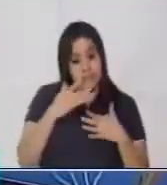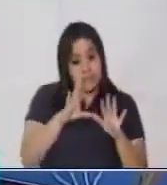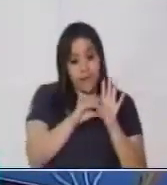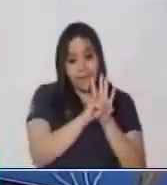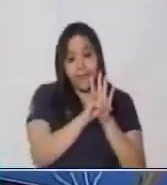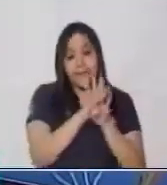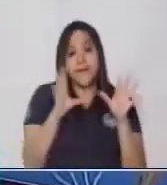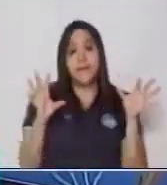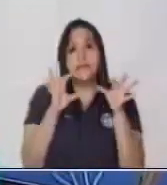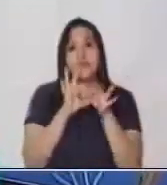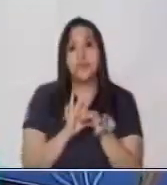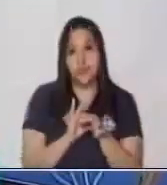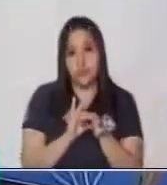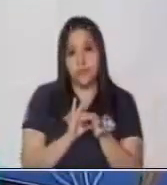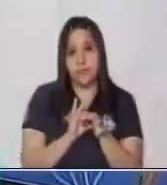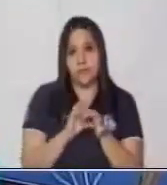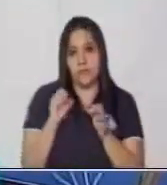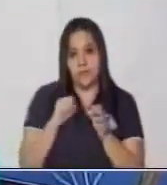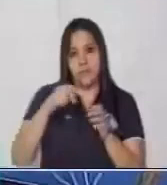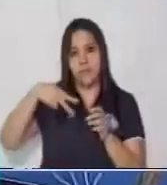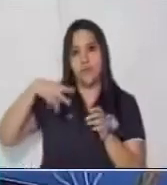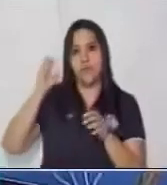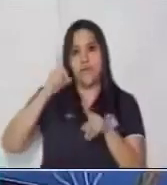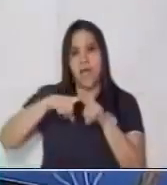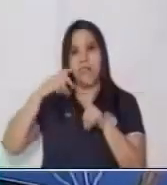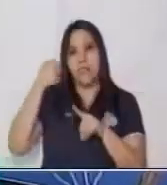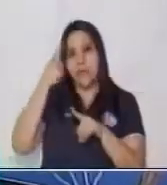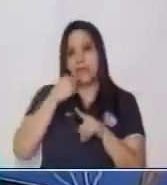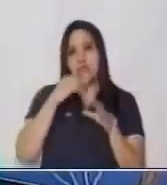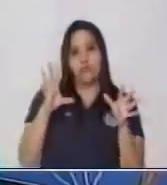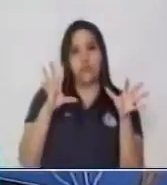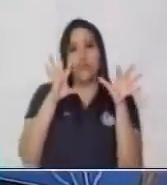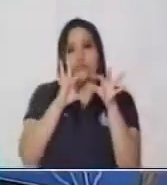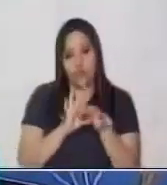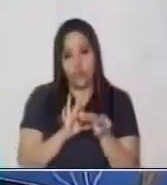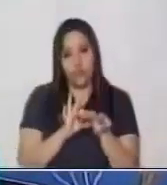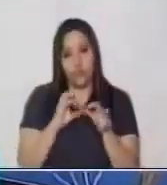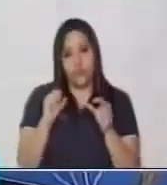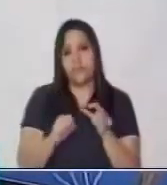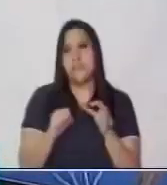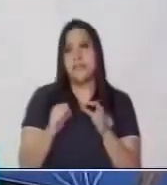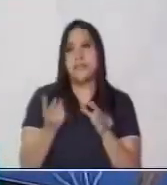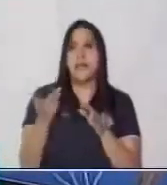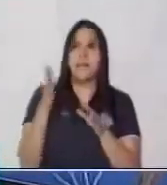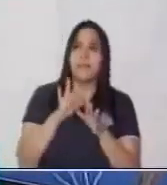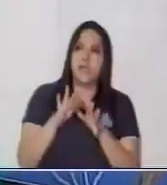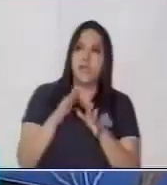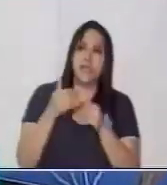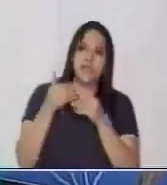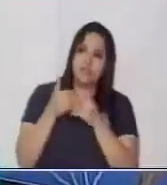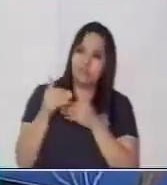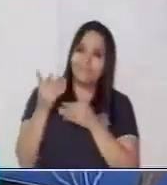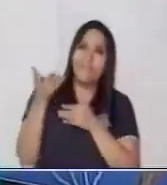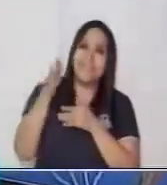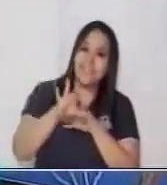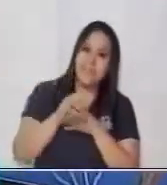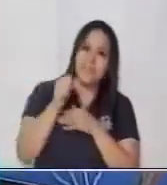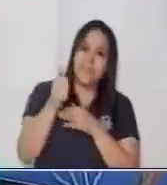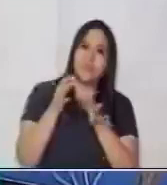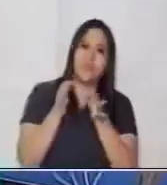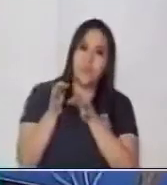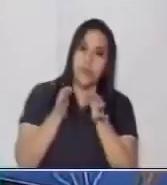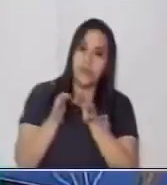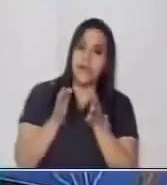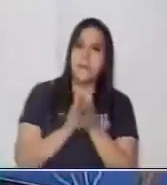el nexo coordinante. También hay nexo subordinante, pero eso ya será en otra sección.